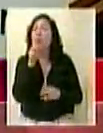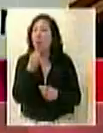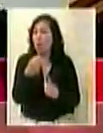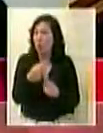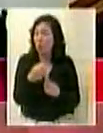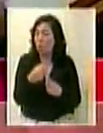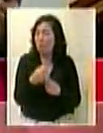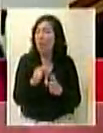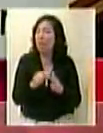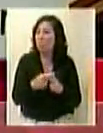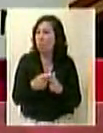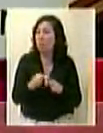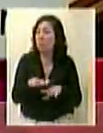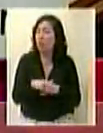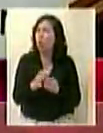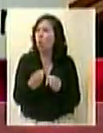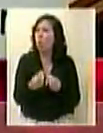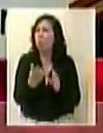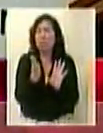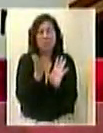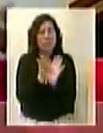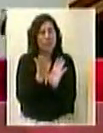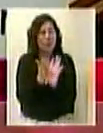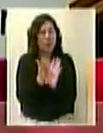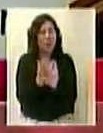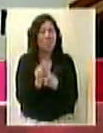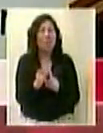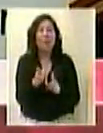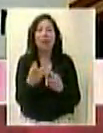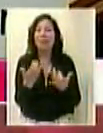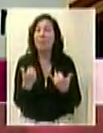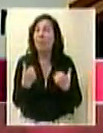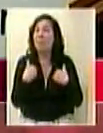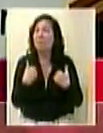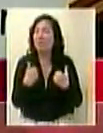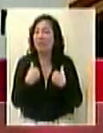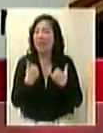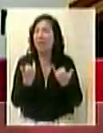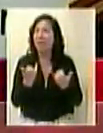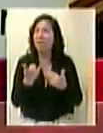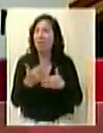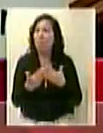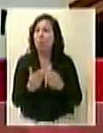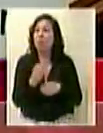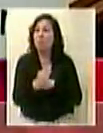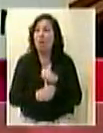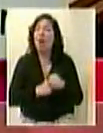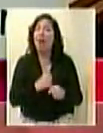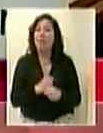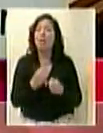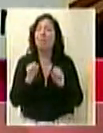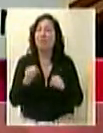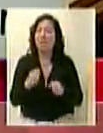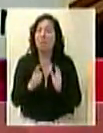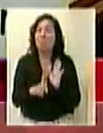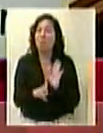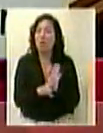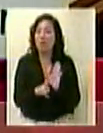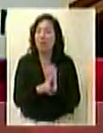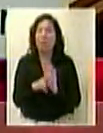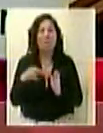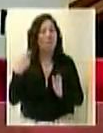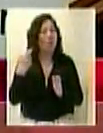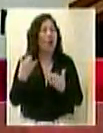golpeadas empiecen a tratarse con un psicólogo. Y eso es lo que vamos a tener en estos próximos años, porque sí hay la voluntad